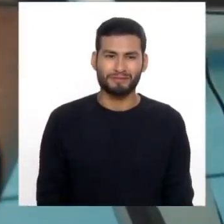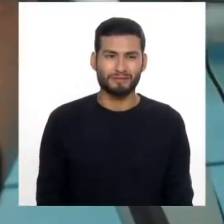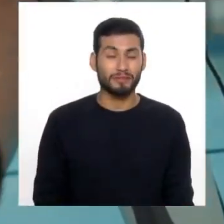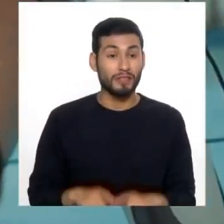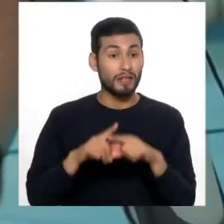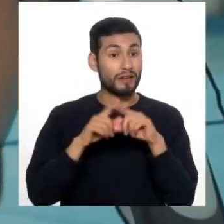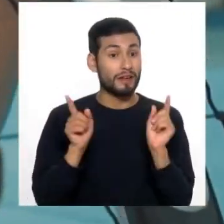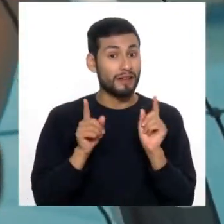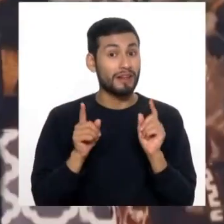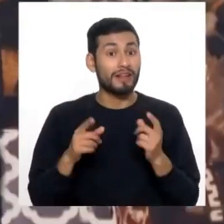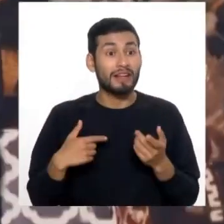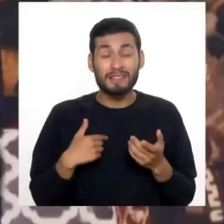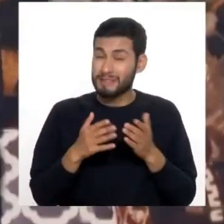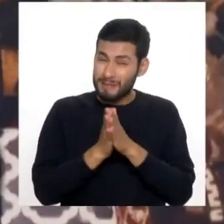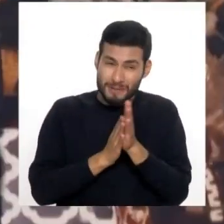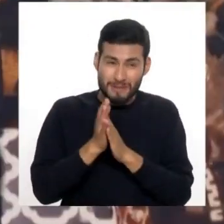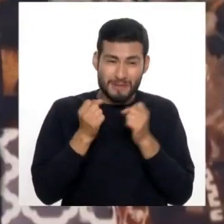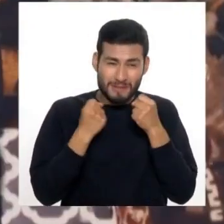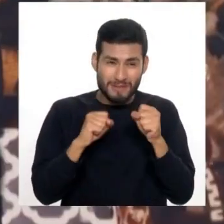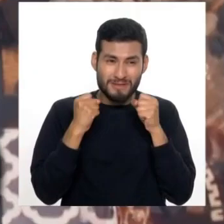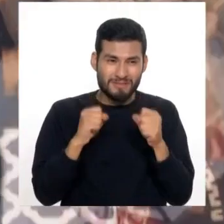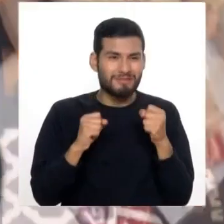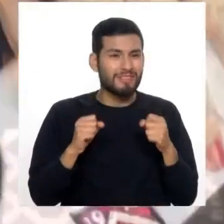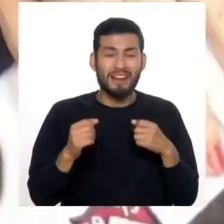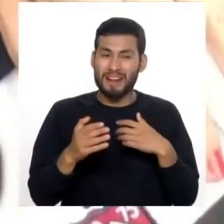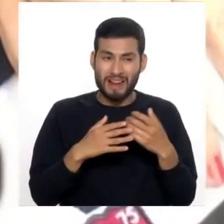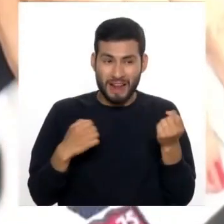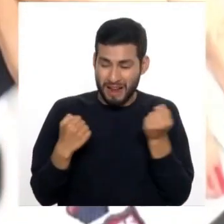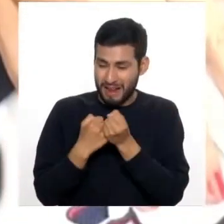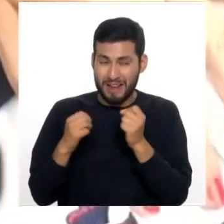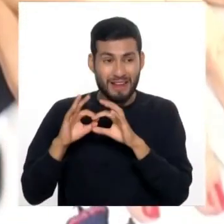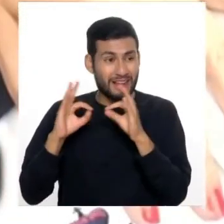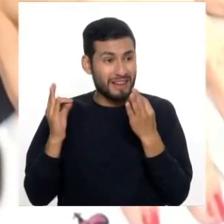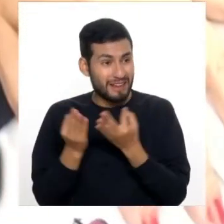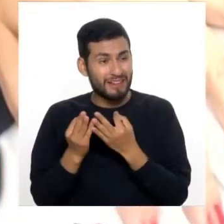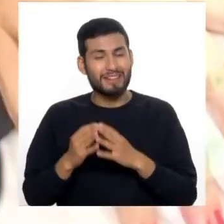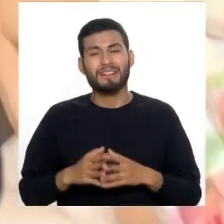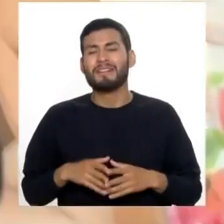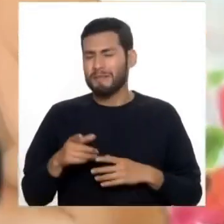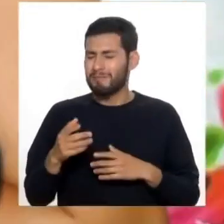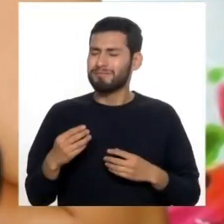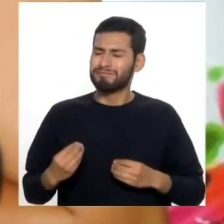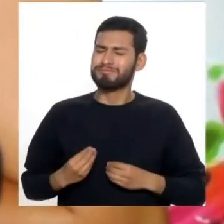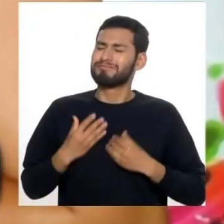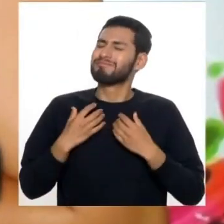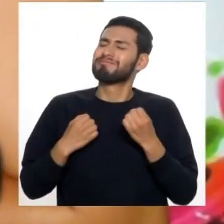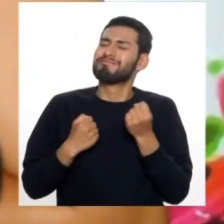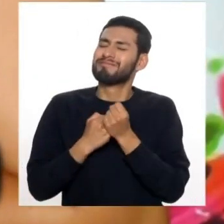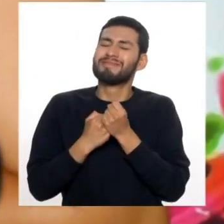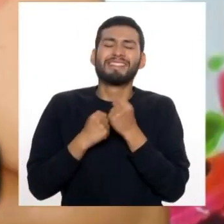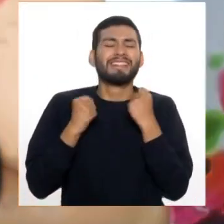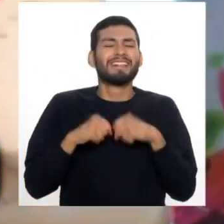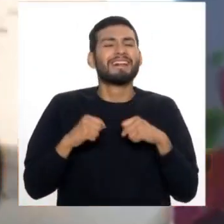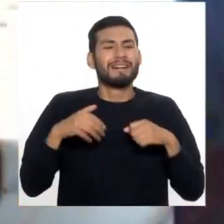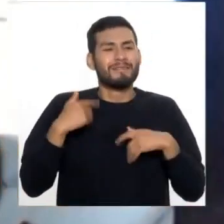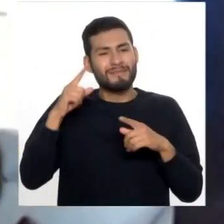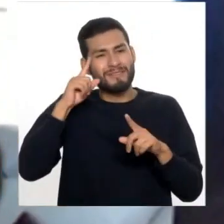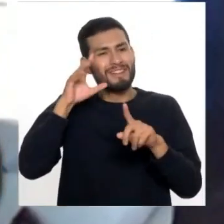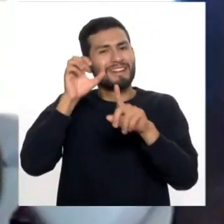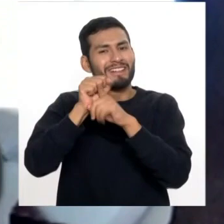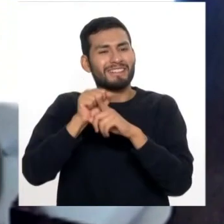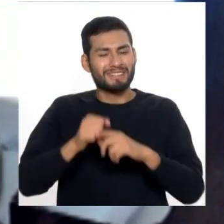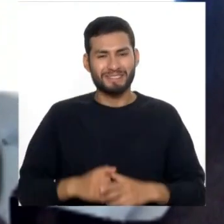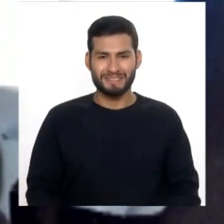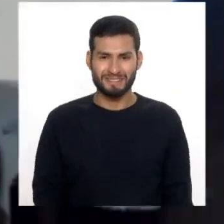Pero esas ganas de seguir adelante y sobre todo el apoyo familiar fue el soporte que le permitió alcanzar sus